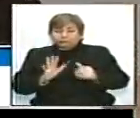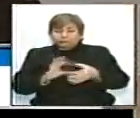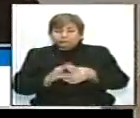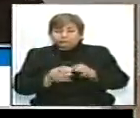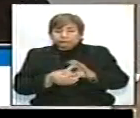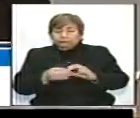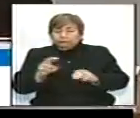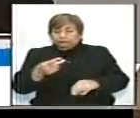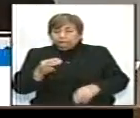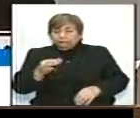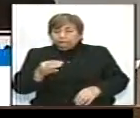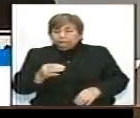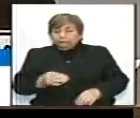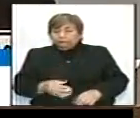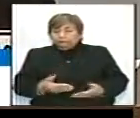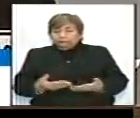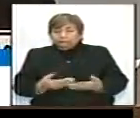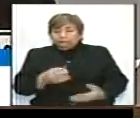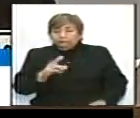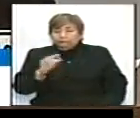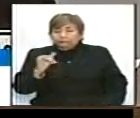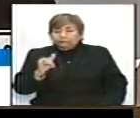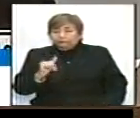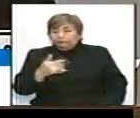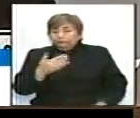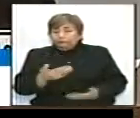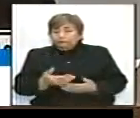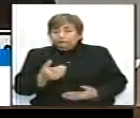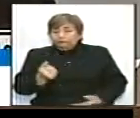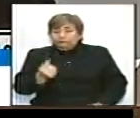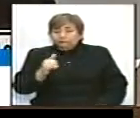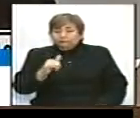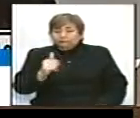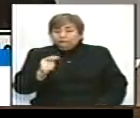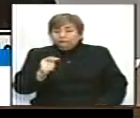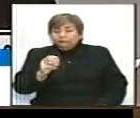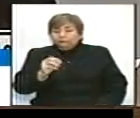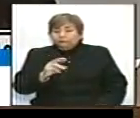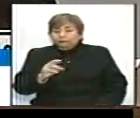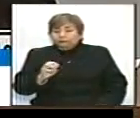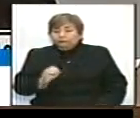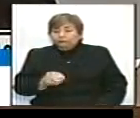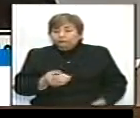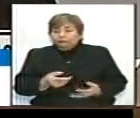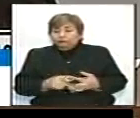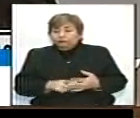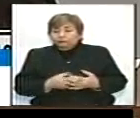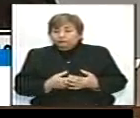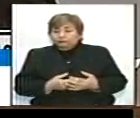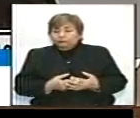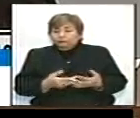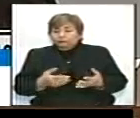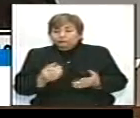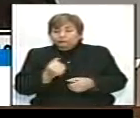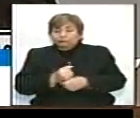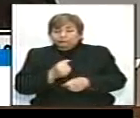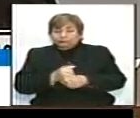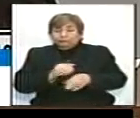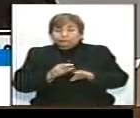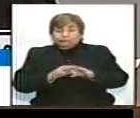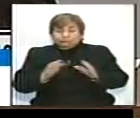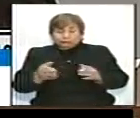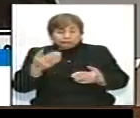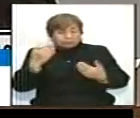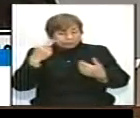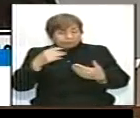2019, en la sala 3 Luis Bedoya Reis, del edificio Víctor Raúl Ayala de la Torre. Doy inicio a la mesa de trabajo